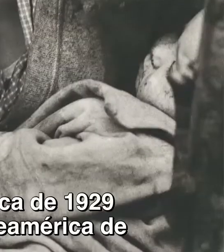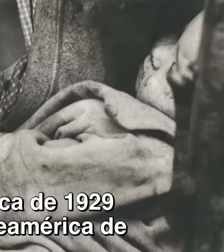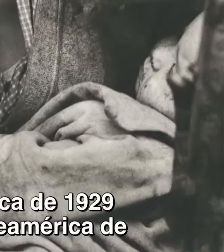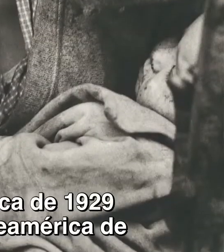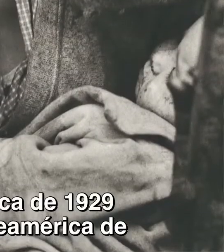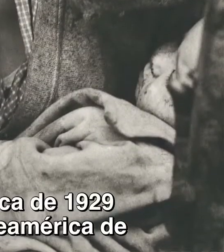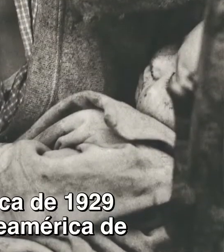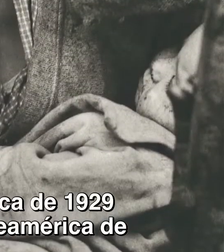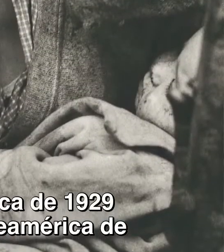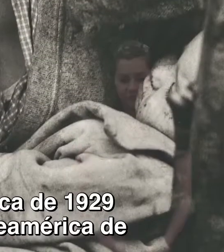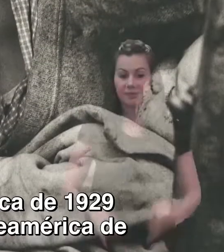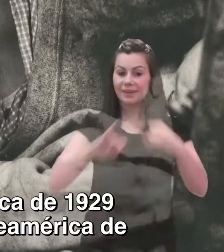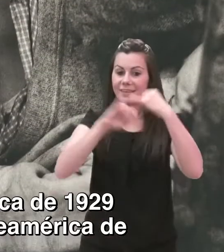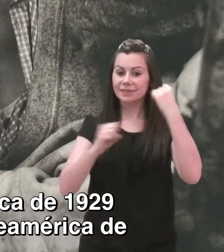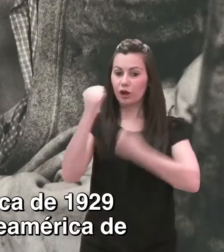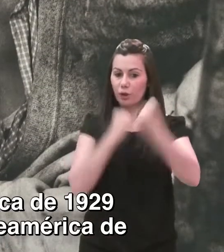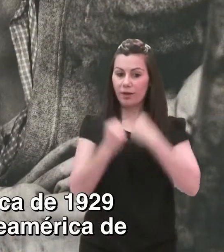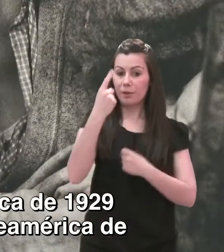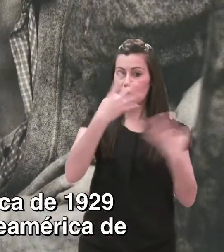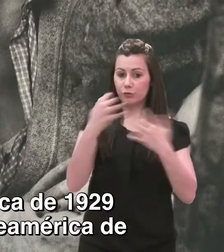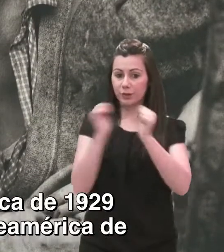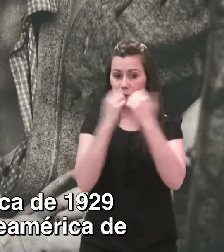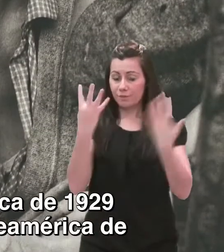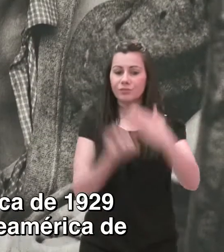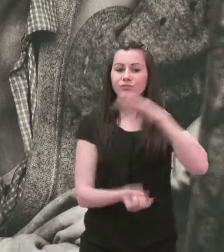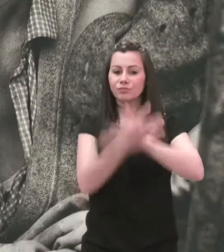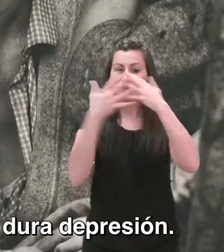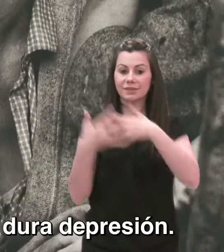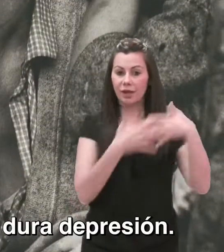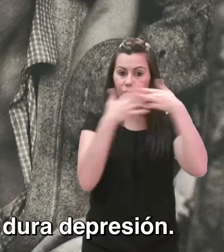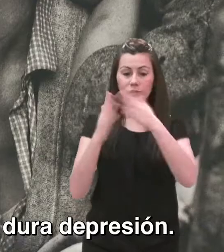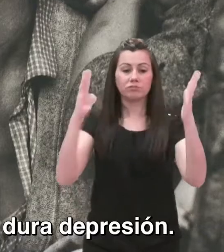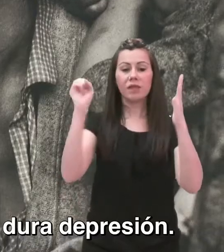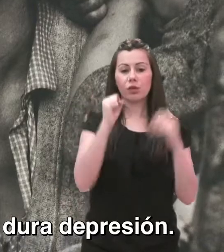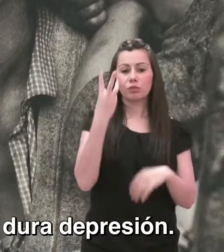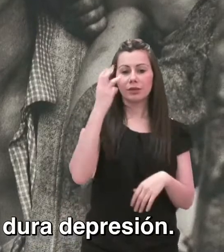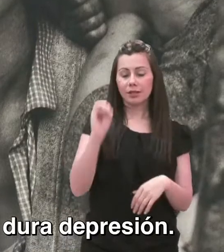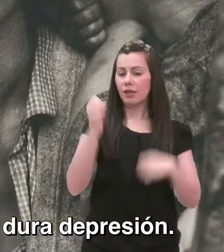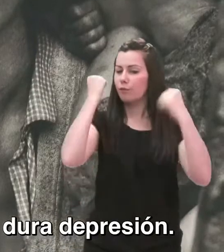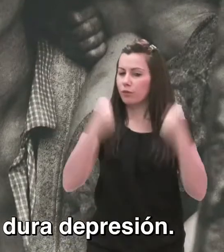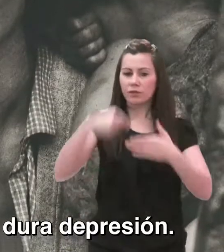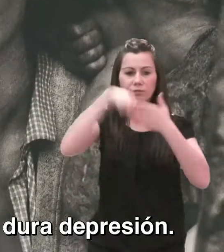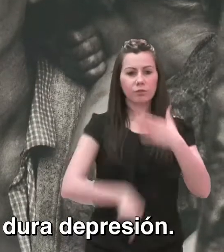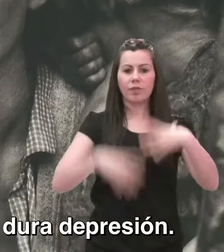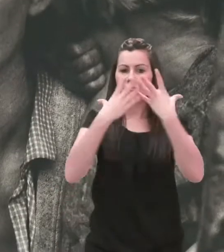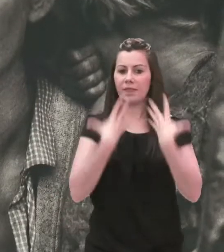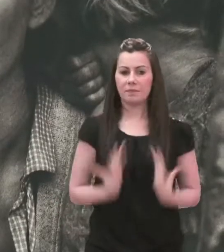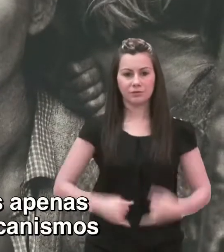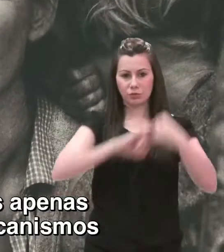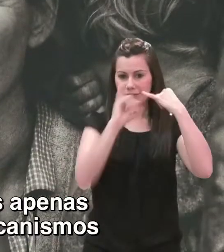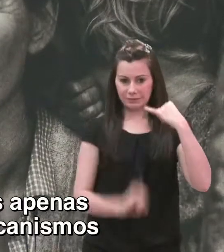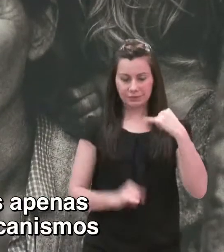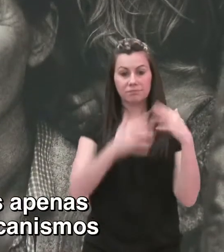La crisis económica de 1929 provocó en la Norteamérica de los años 30 una larga y dura depresión.